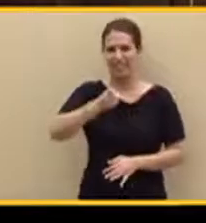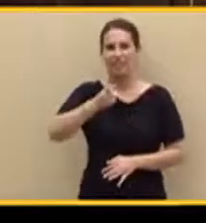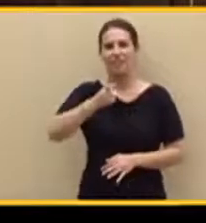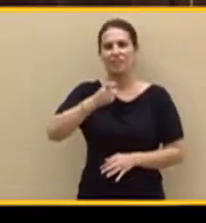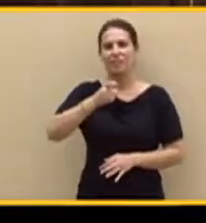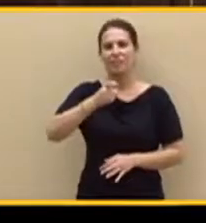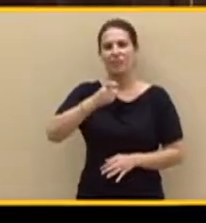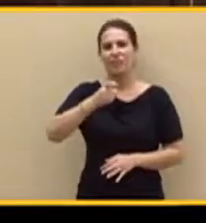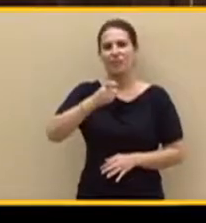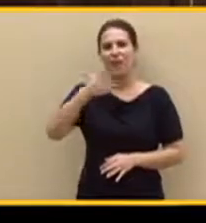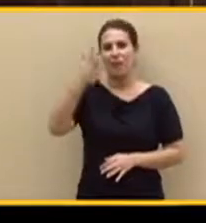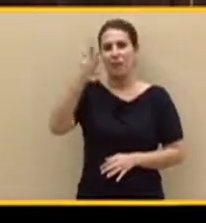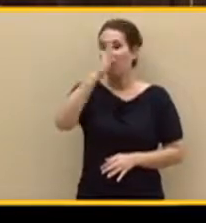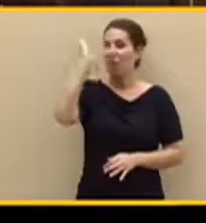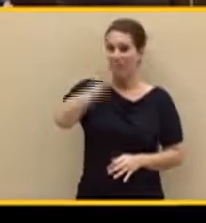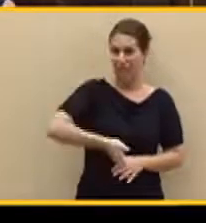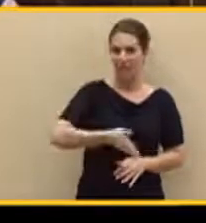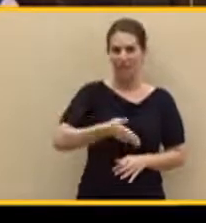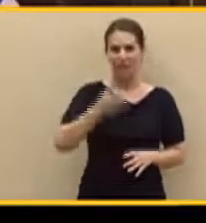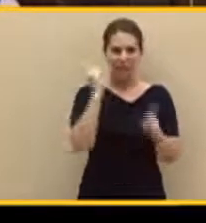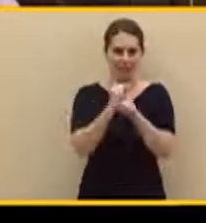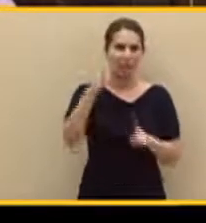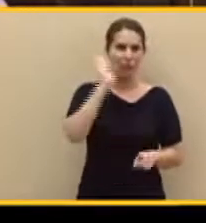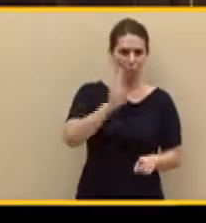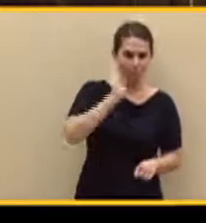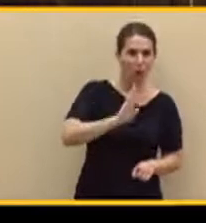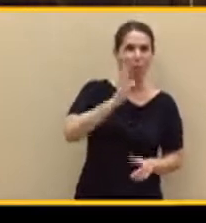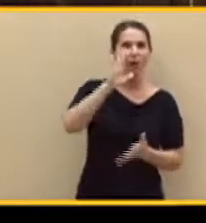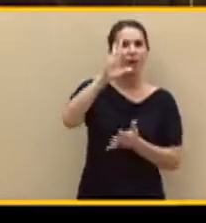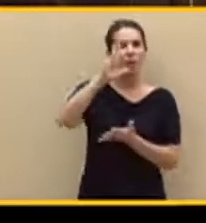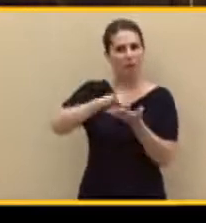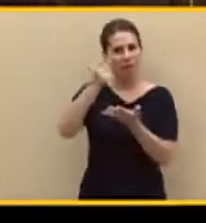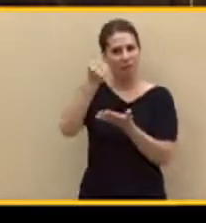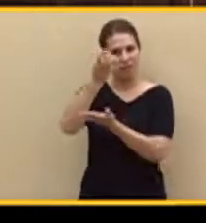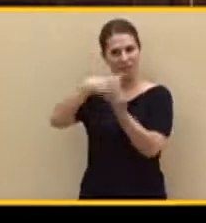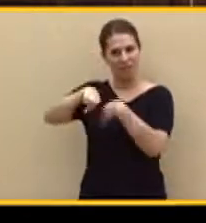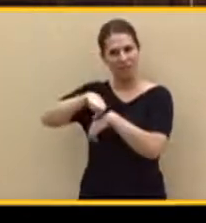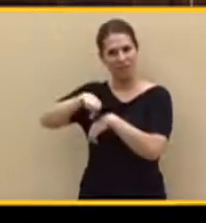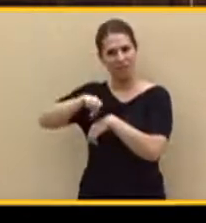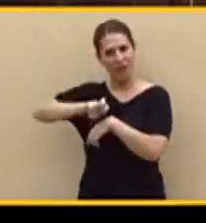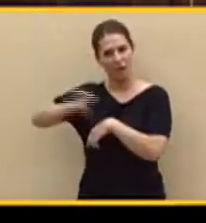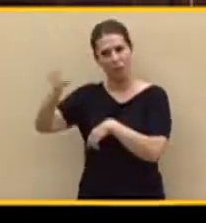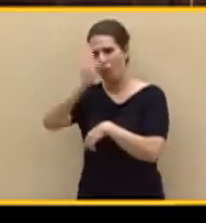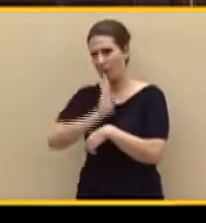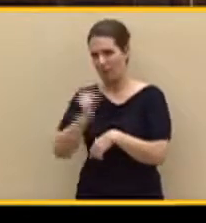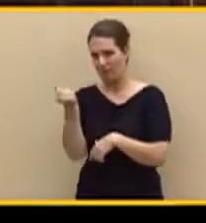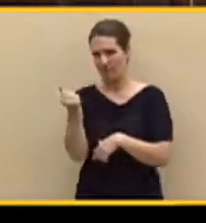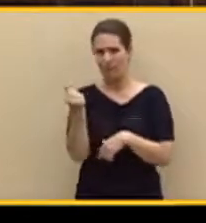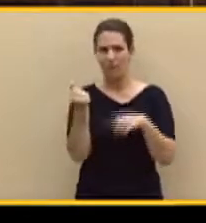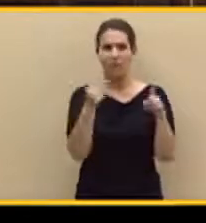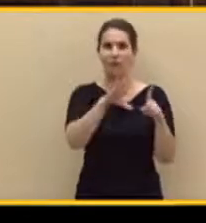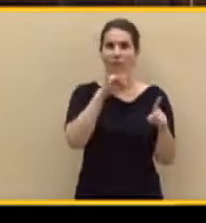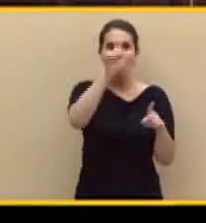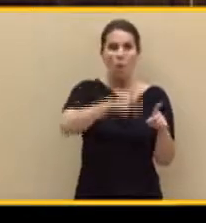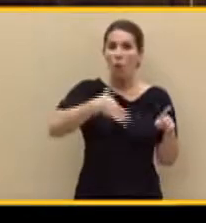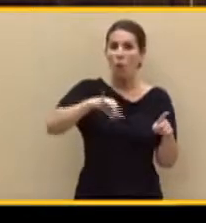offshore. Miren, eligieron ustedes como fiscal jefe anticorrupción al único candidato que no tenía experiencia en esta materia.